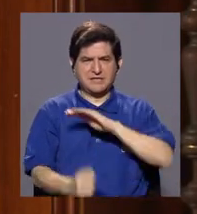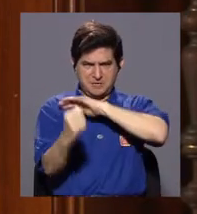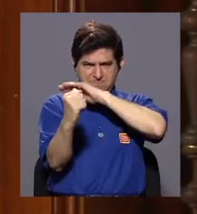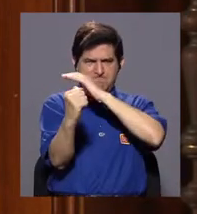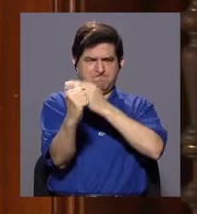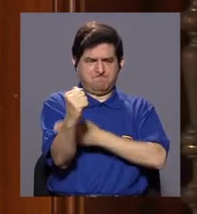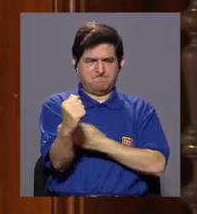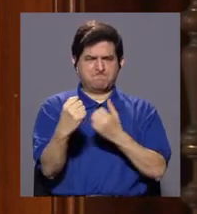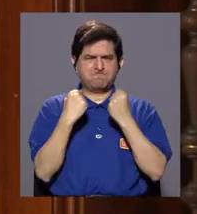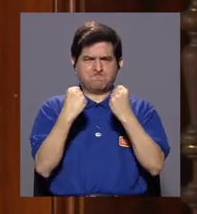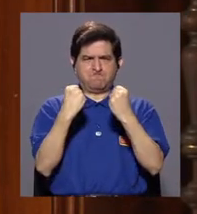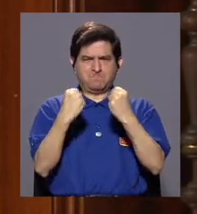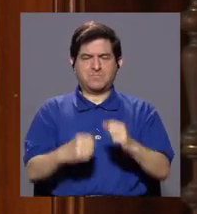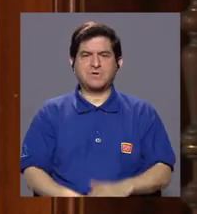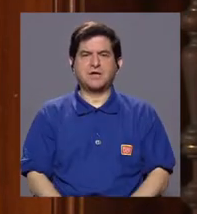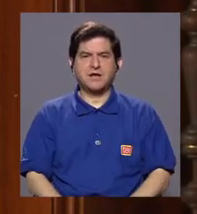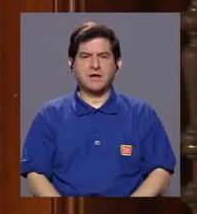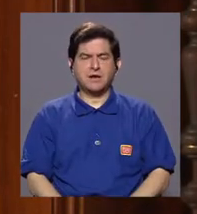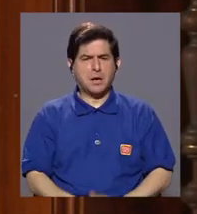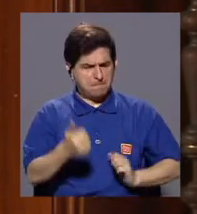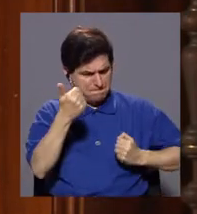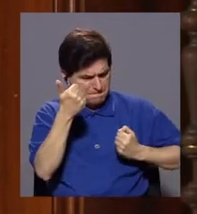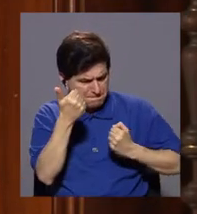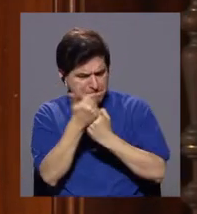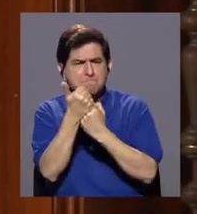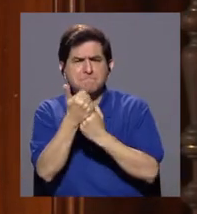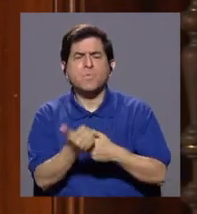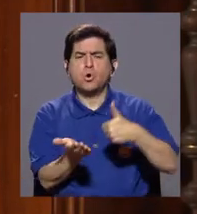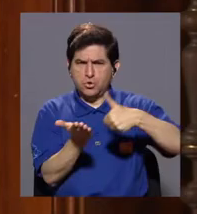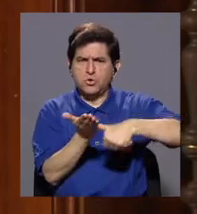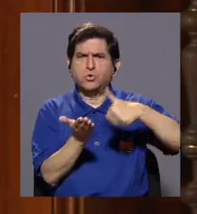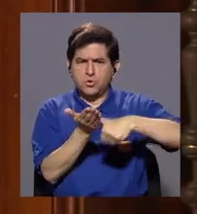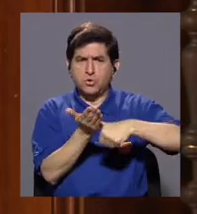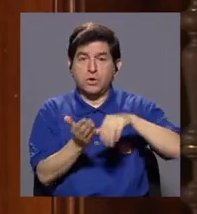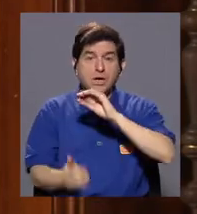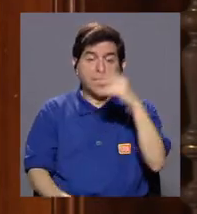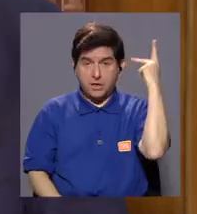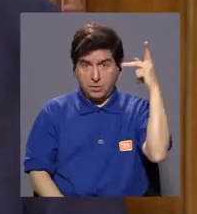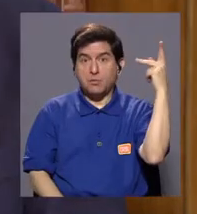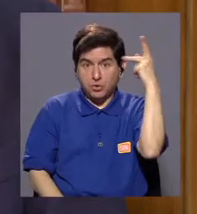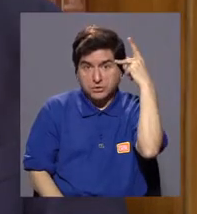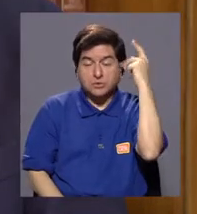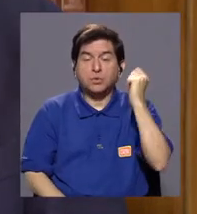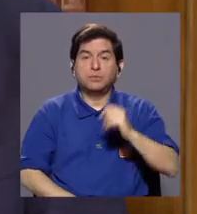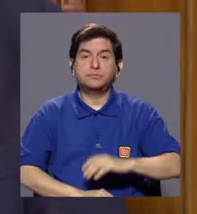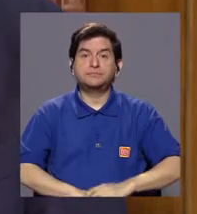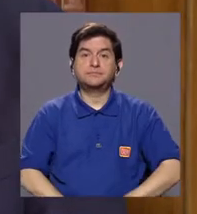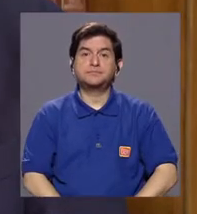muy poderoso, con un gran respaldo electoral y político.